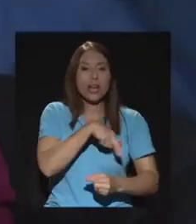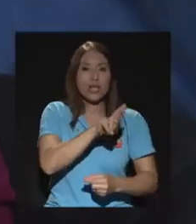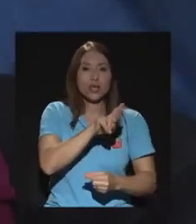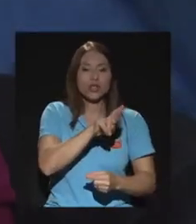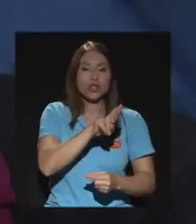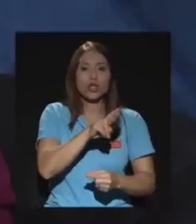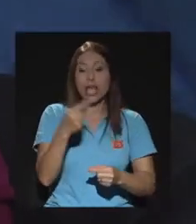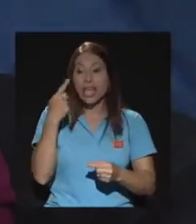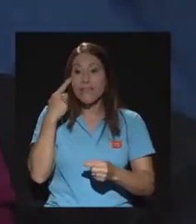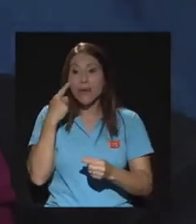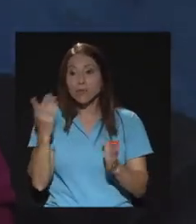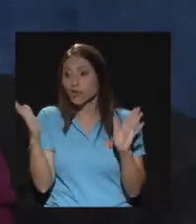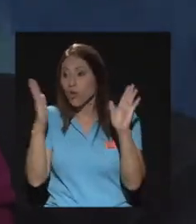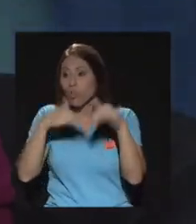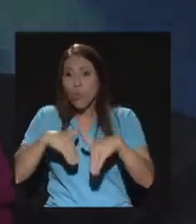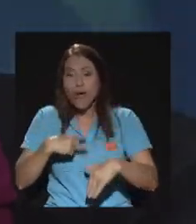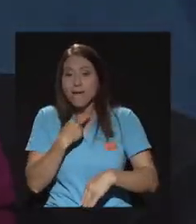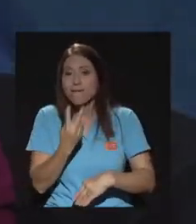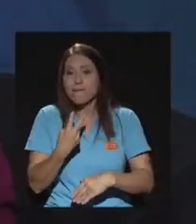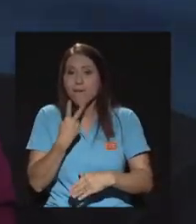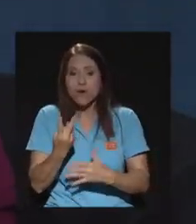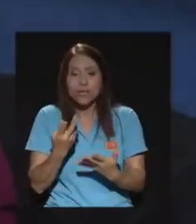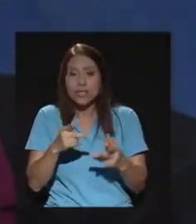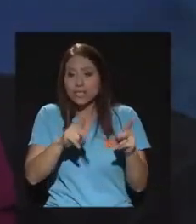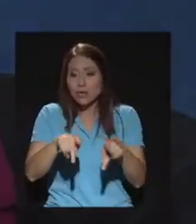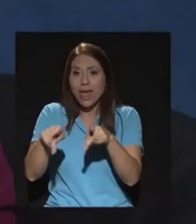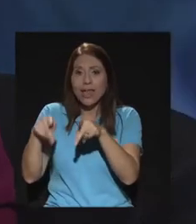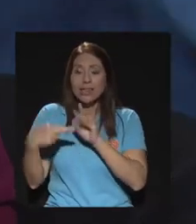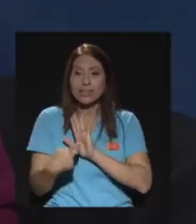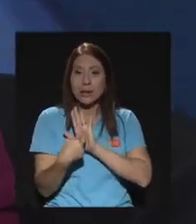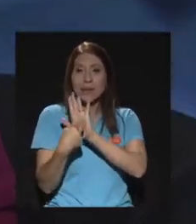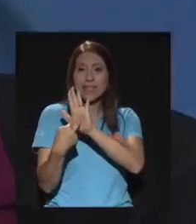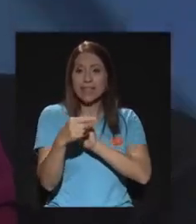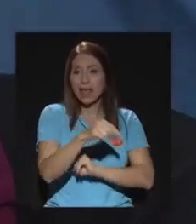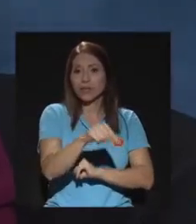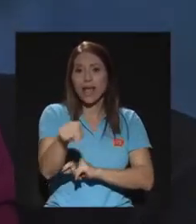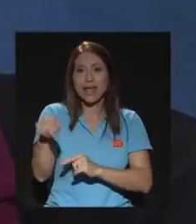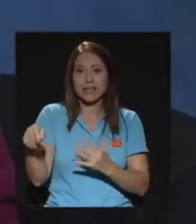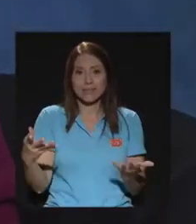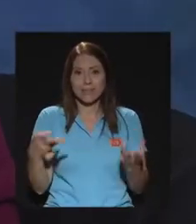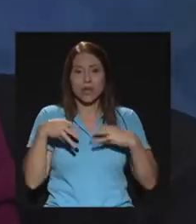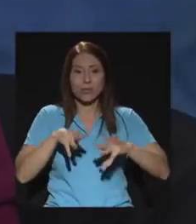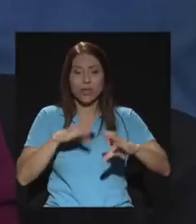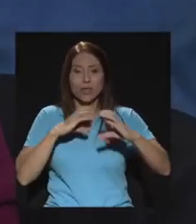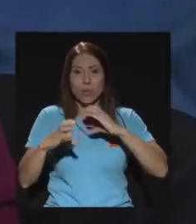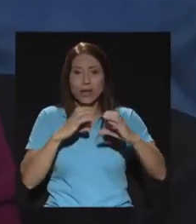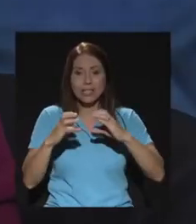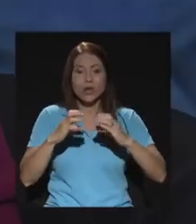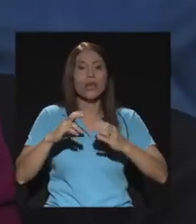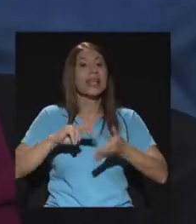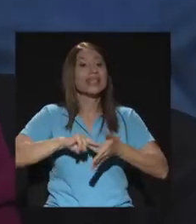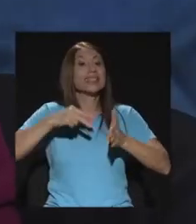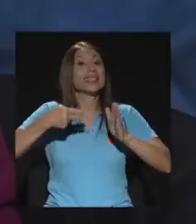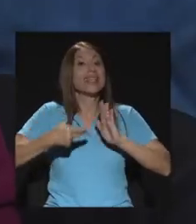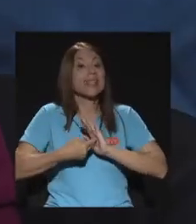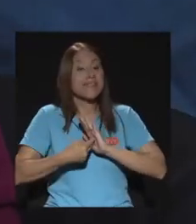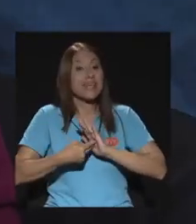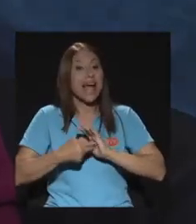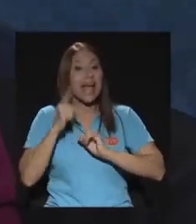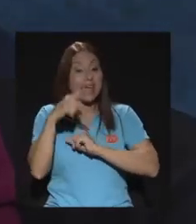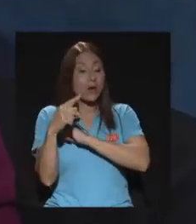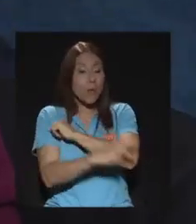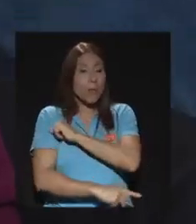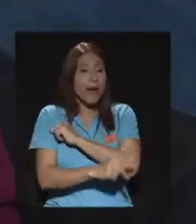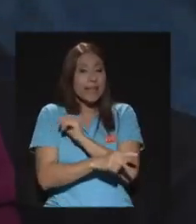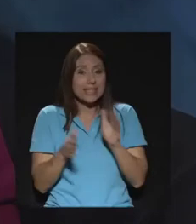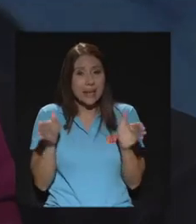voces ciudadanas representadas en esa ecología mediática. Eso significa, en un país y sobre todo en una sociedad tan